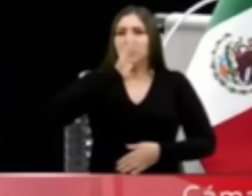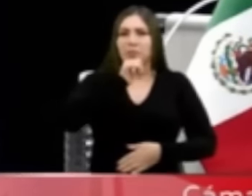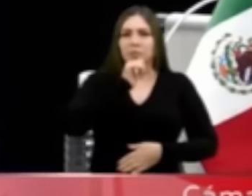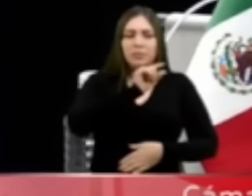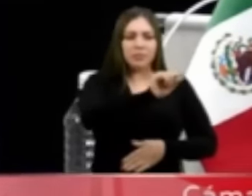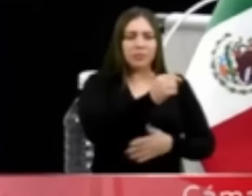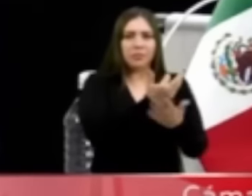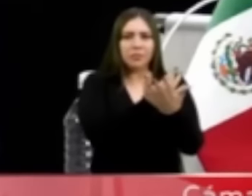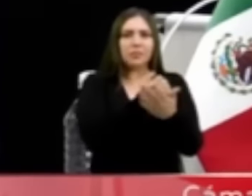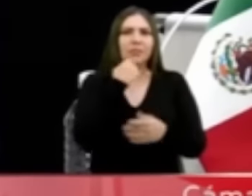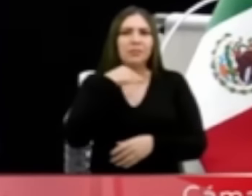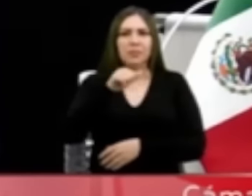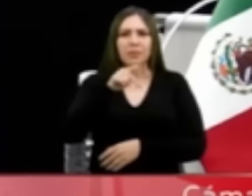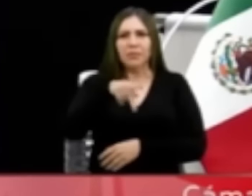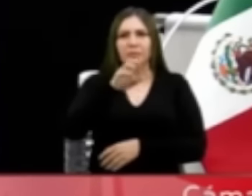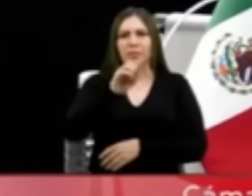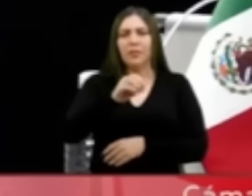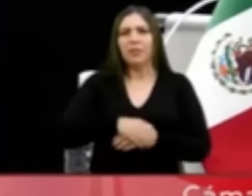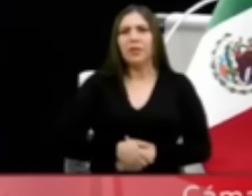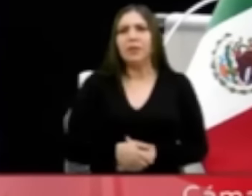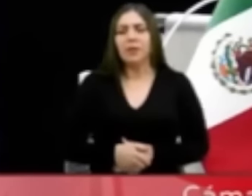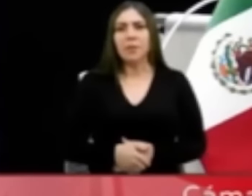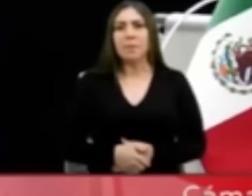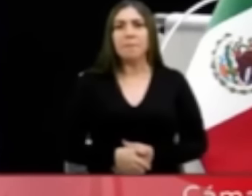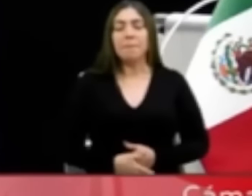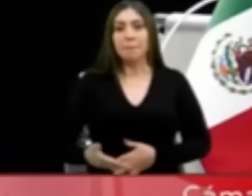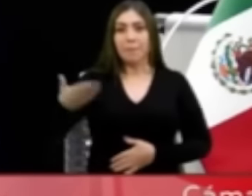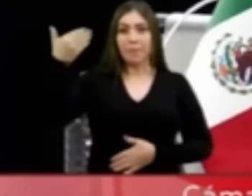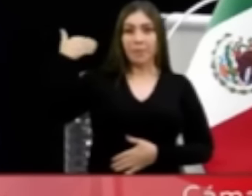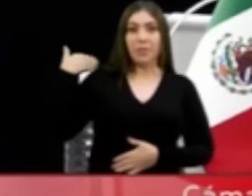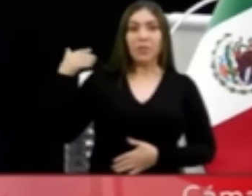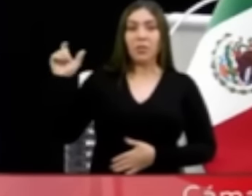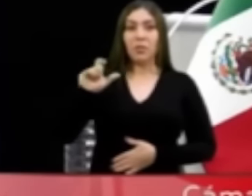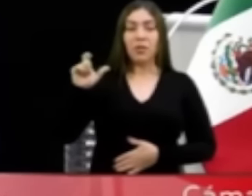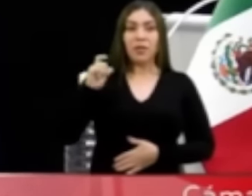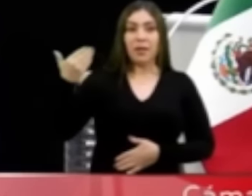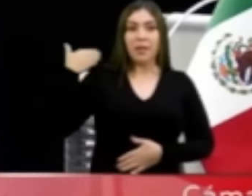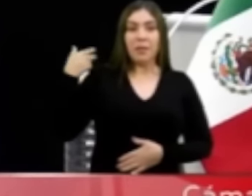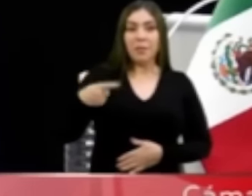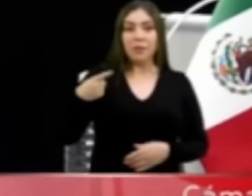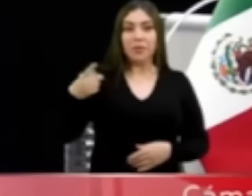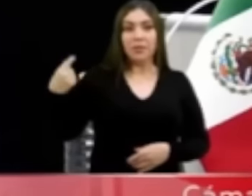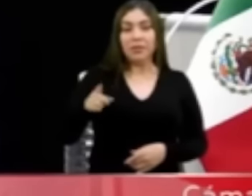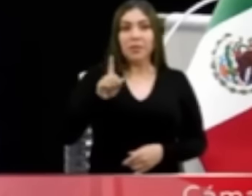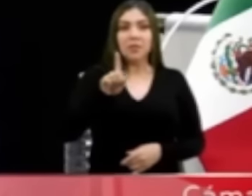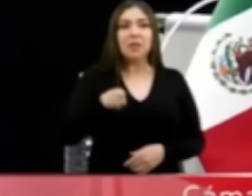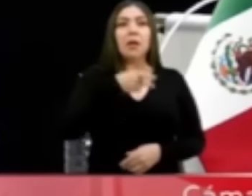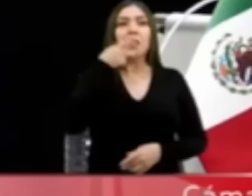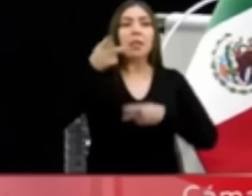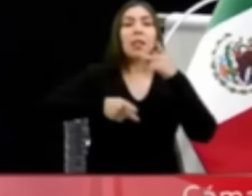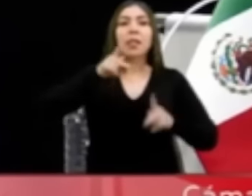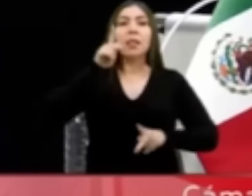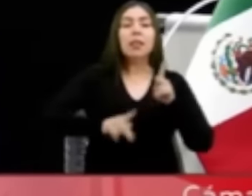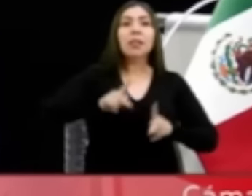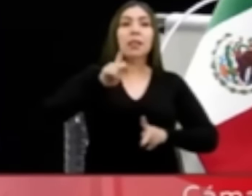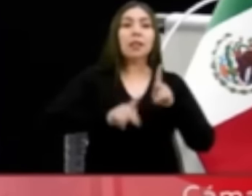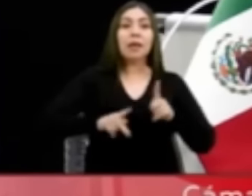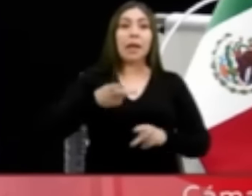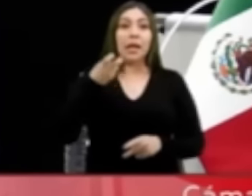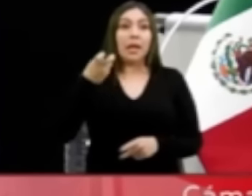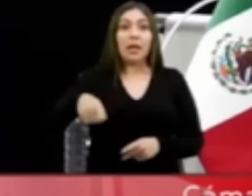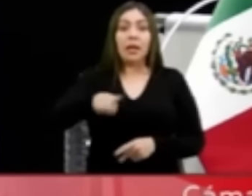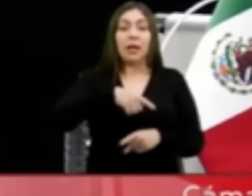momento. No se permitió prácticamente el uso de la palabra del anterior orador, y eso no debe ser la conducta de esta